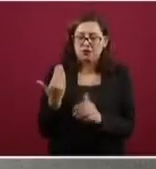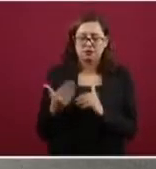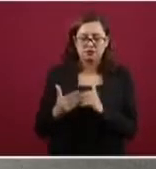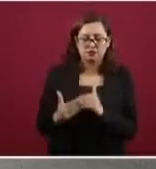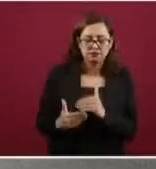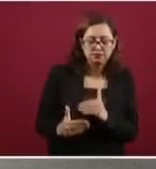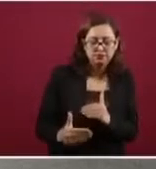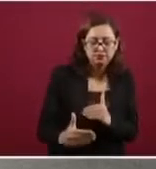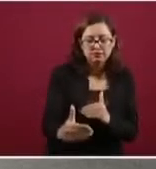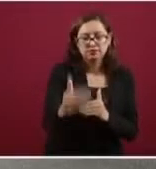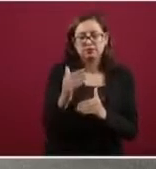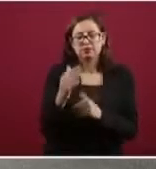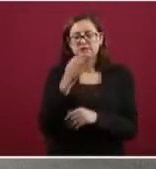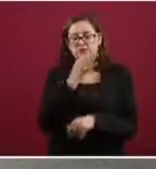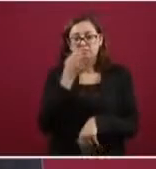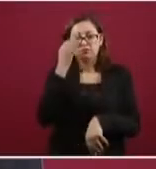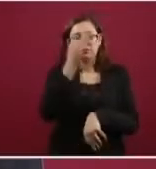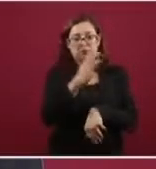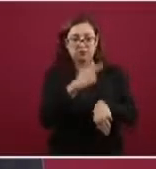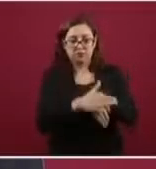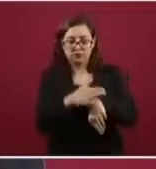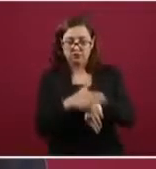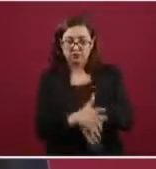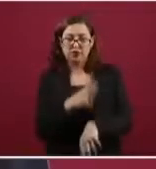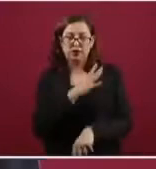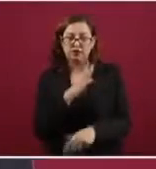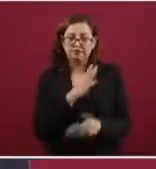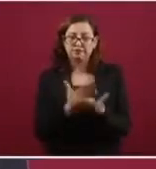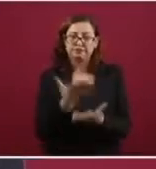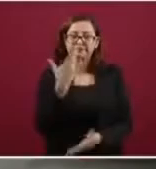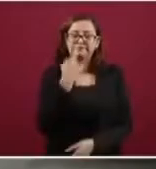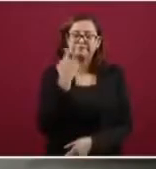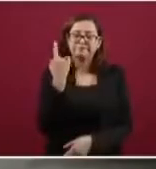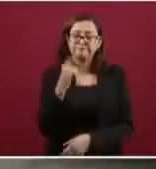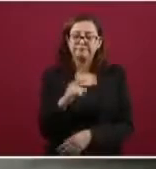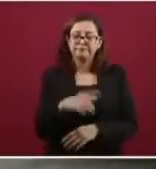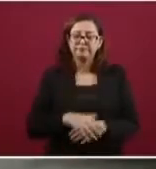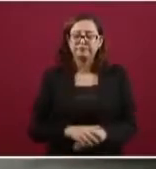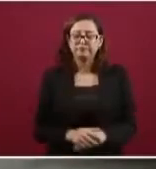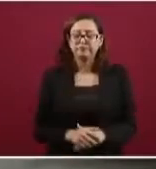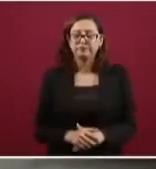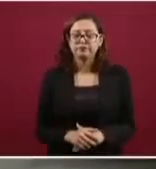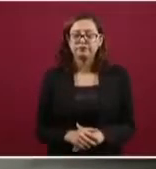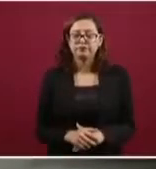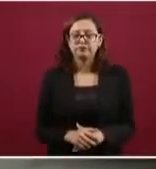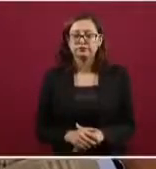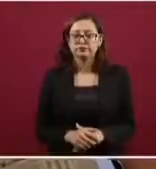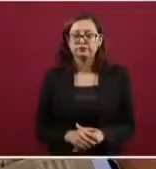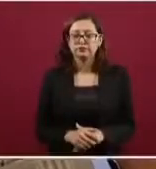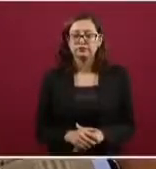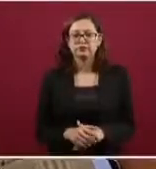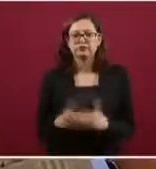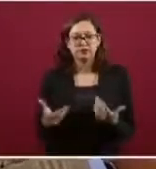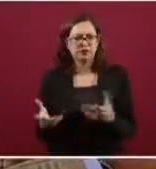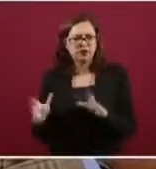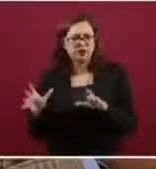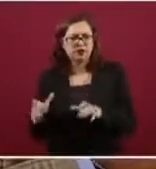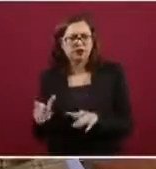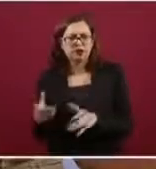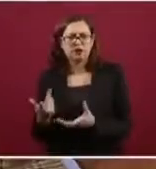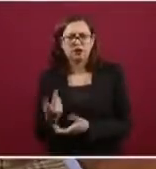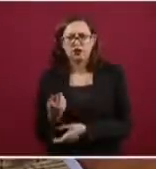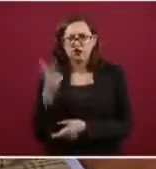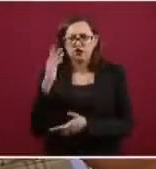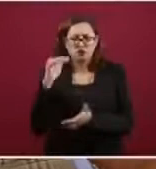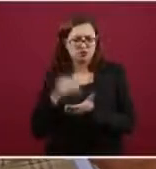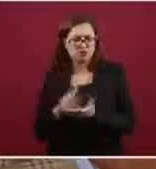etapa, hace poco que se les notificó de esta demanda. ¿Se han sumado más a esta acción colectiva? ¿Más usuarios se han sumado? Eran 2,000 a